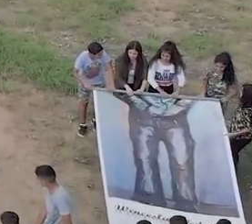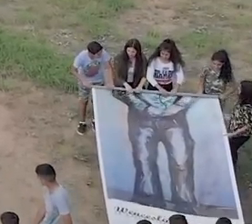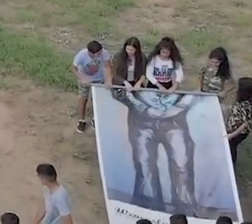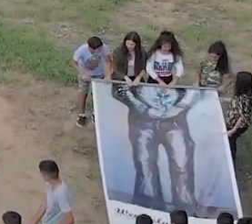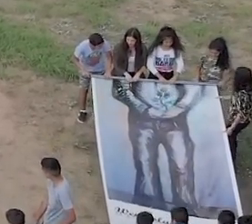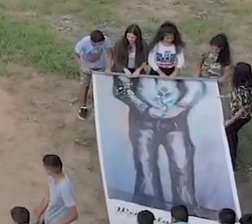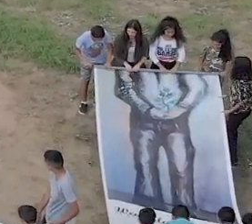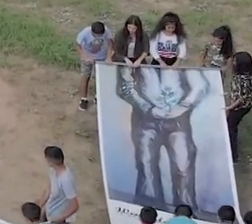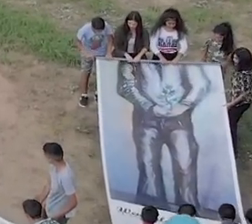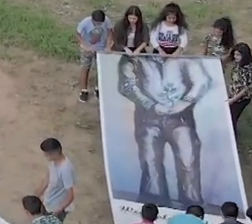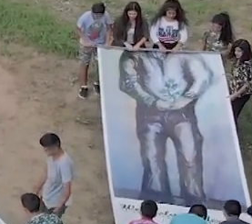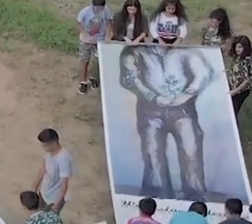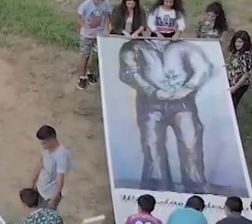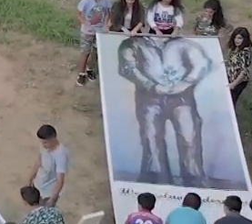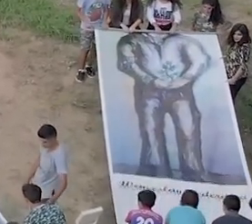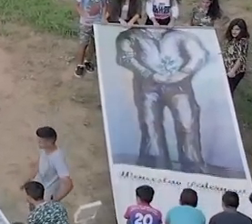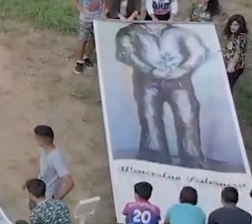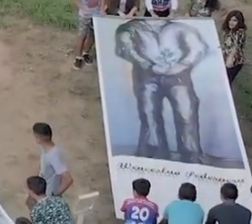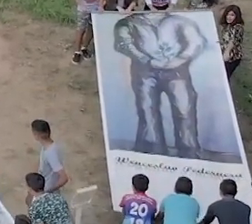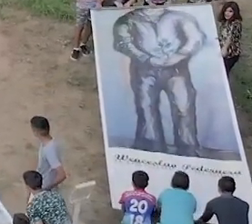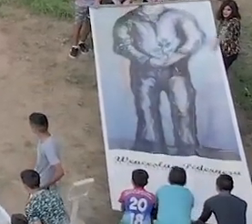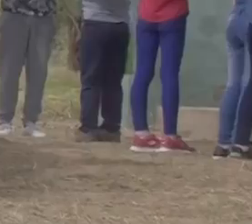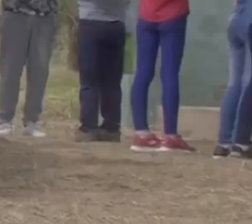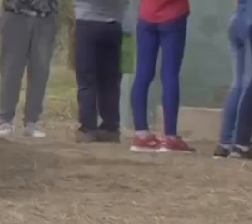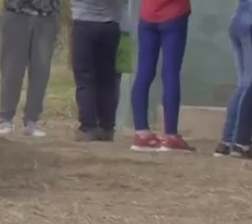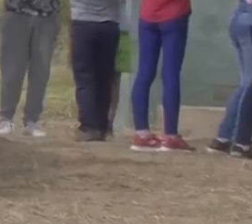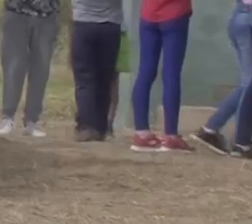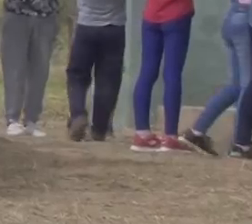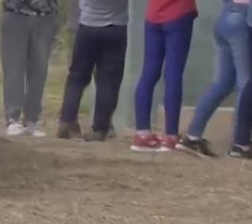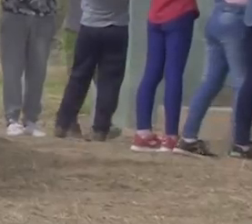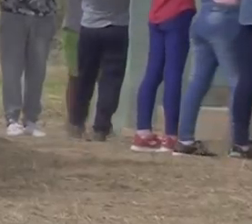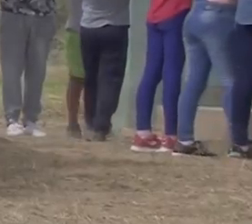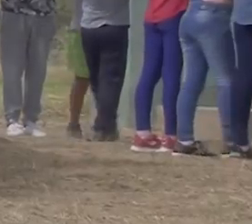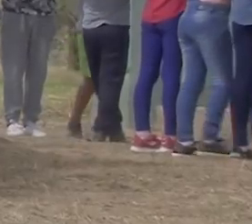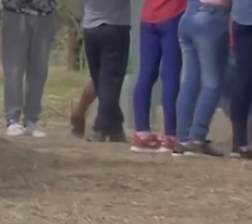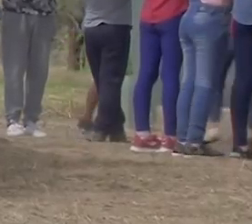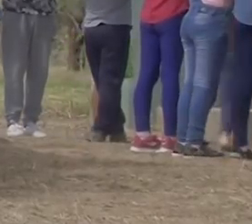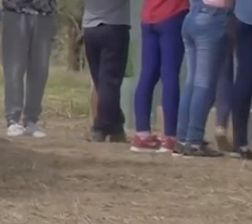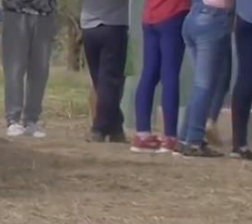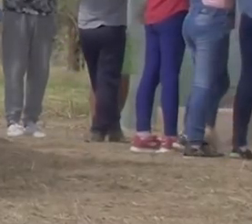agradecemos el testimonio de